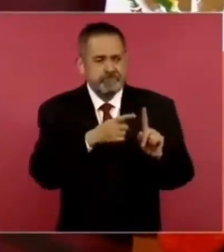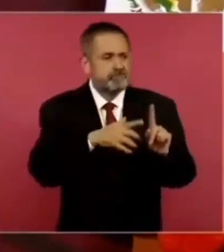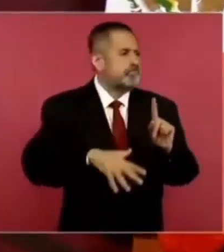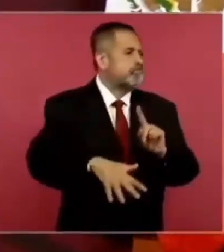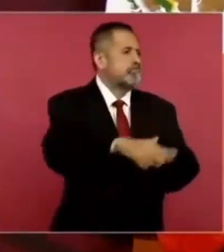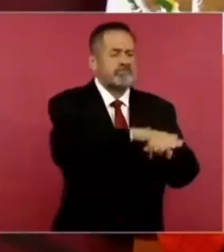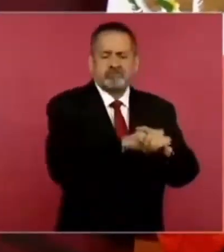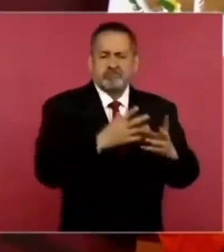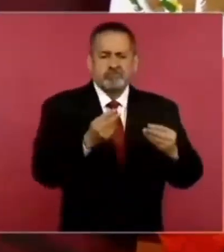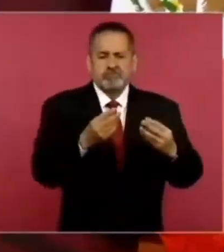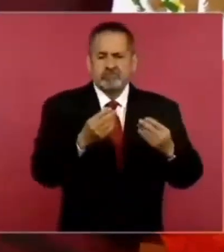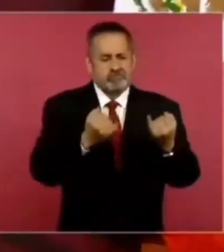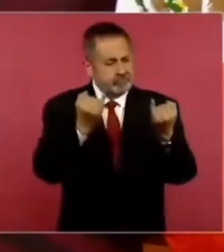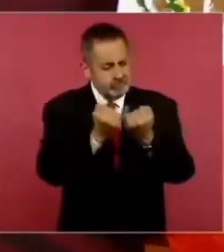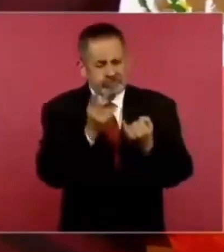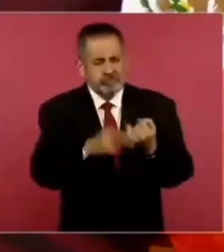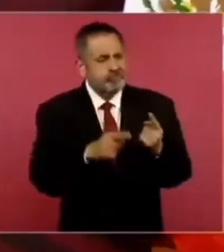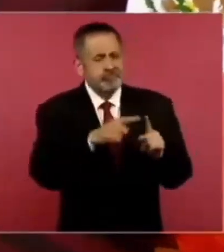Muchos.